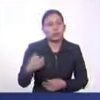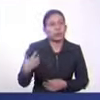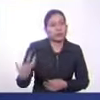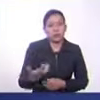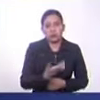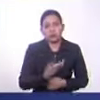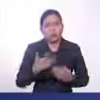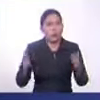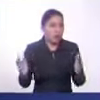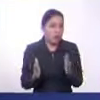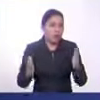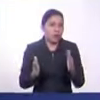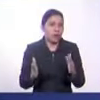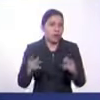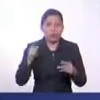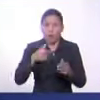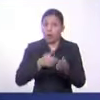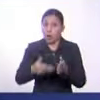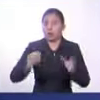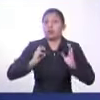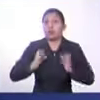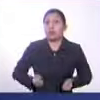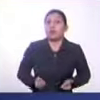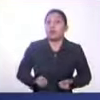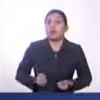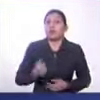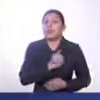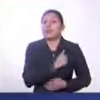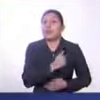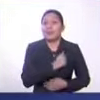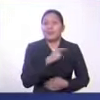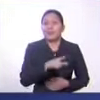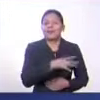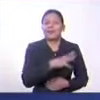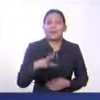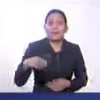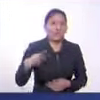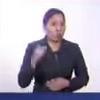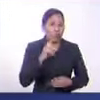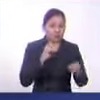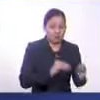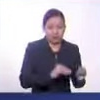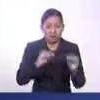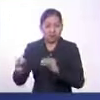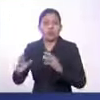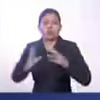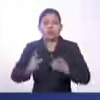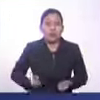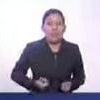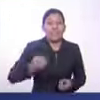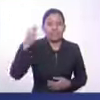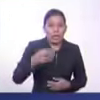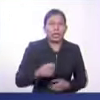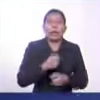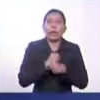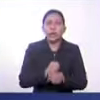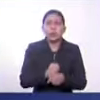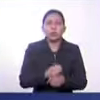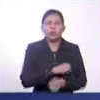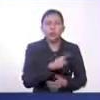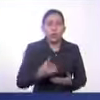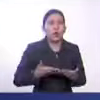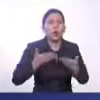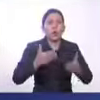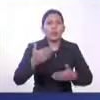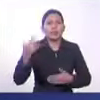cosas, comenzando por el Estado. Es decir, para que las familias o las personas no migren, el Estado debe de garantizar, ¿verdad?, las